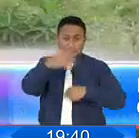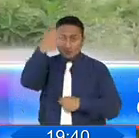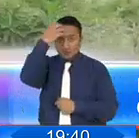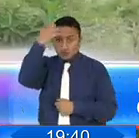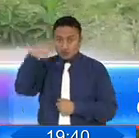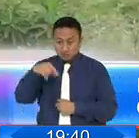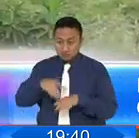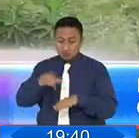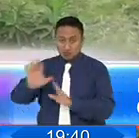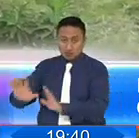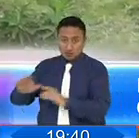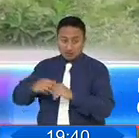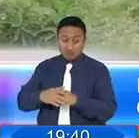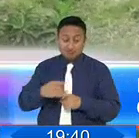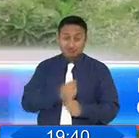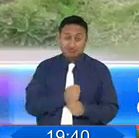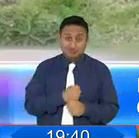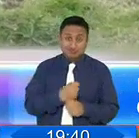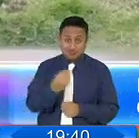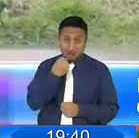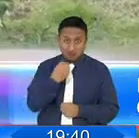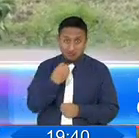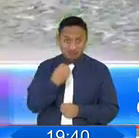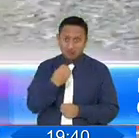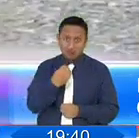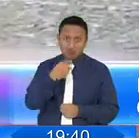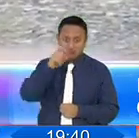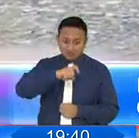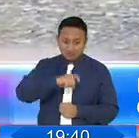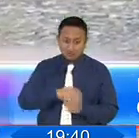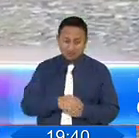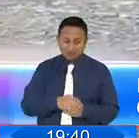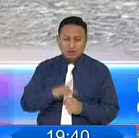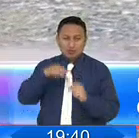puede esperar, el hambre no puede hacerlo. Aunque tratan